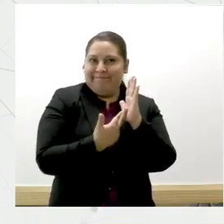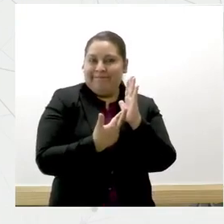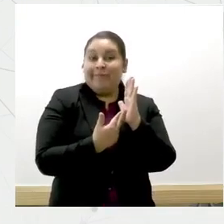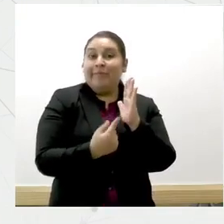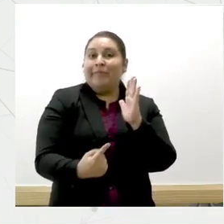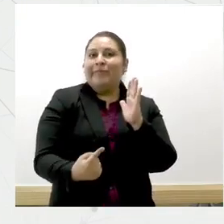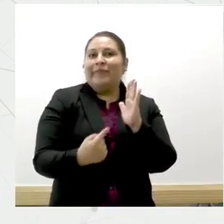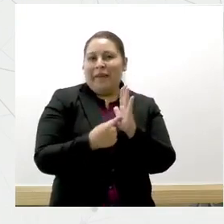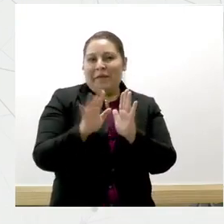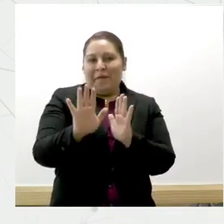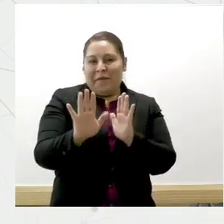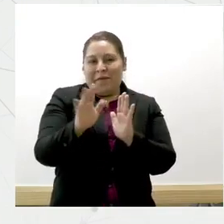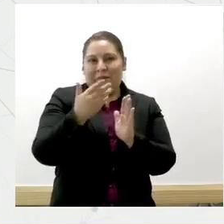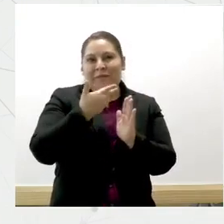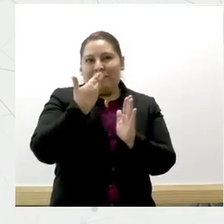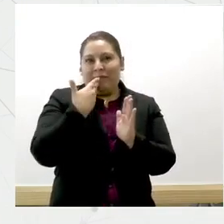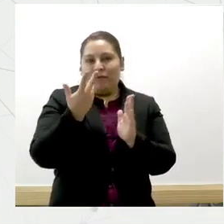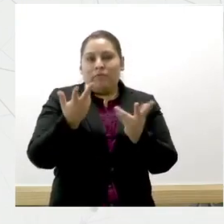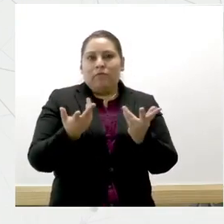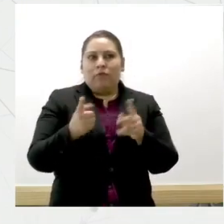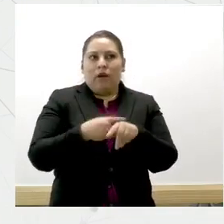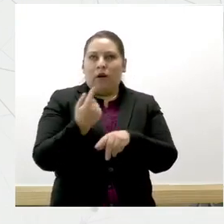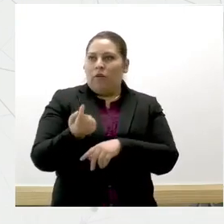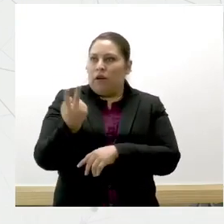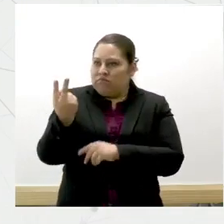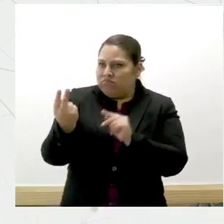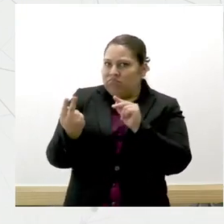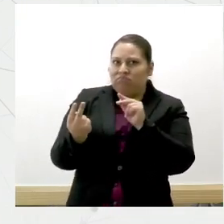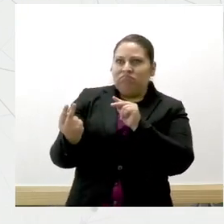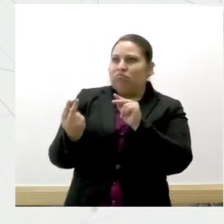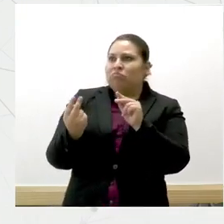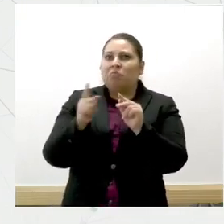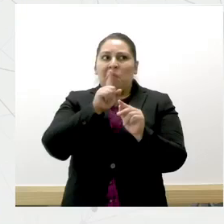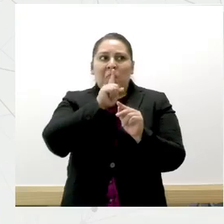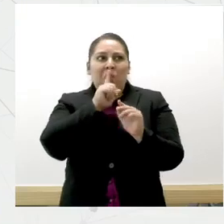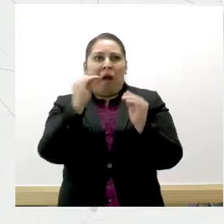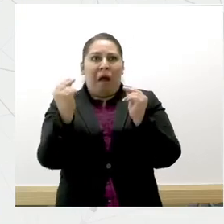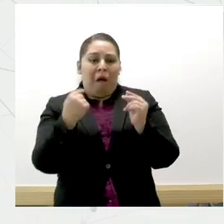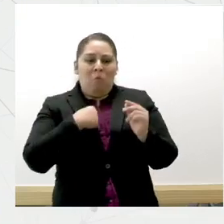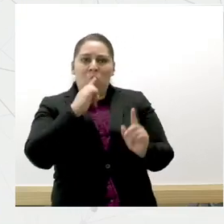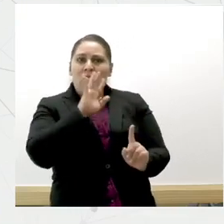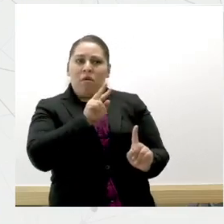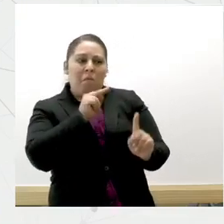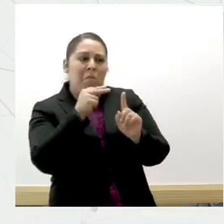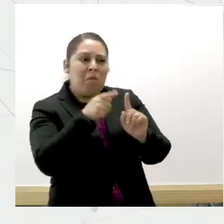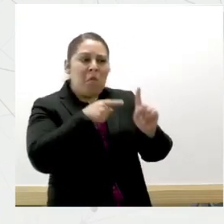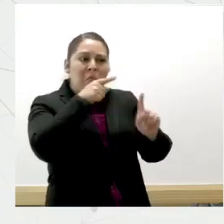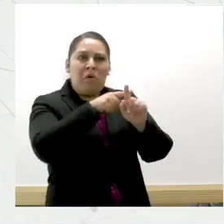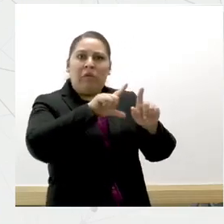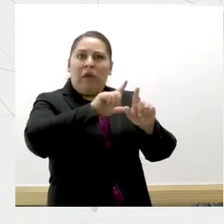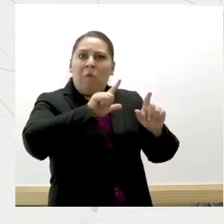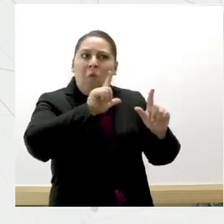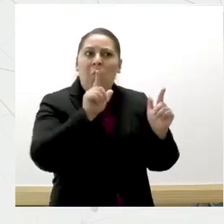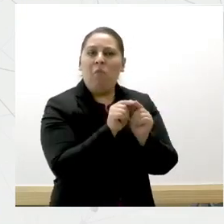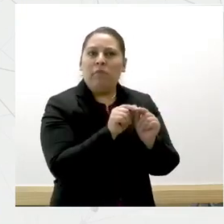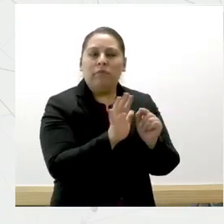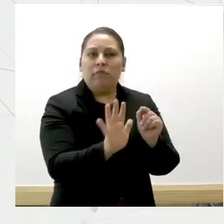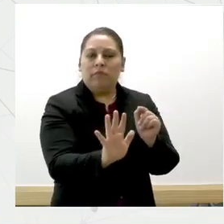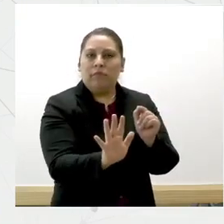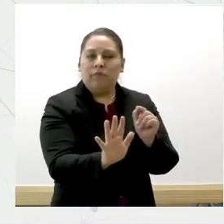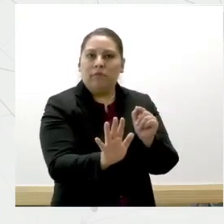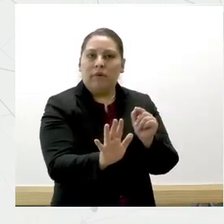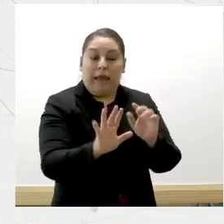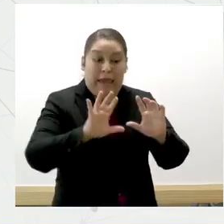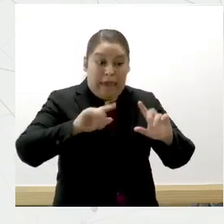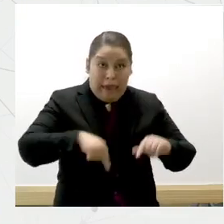expresión coloquial, y es que nos miremos demasiado el ombligo, ¿no?, y solo veamos nuestra visión, solo veamos nuestra perspectiva. Entonces, la idea de este think tank